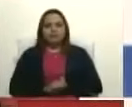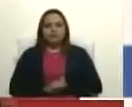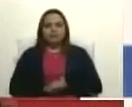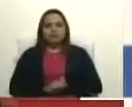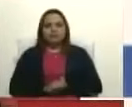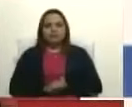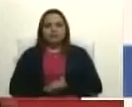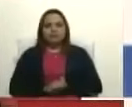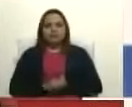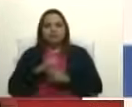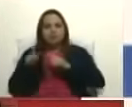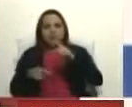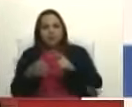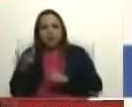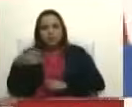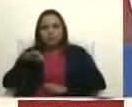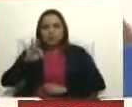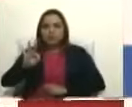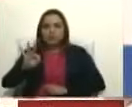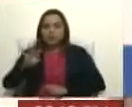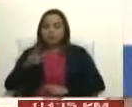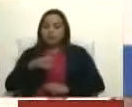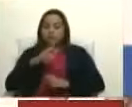pregunta número 2.